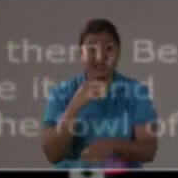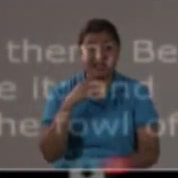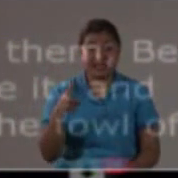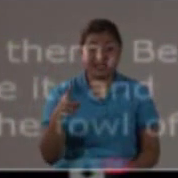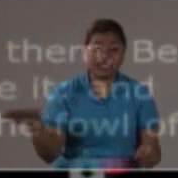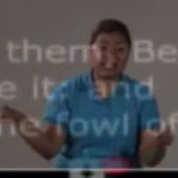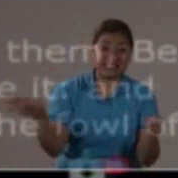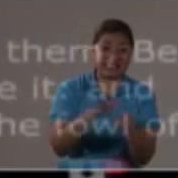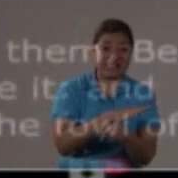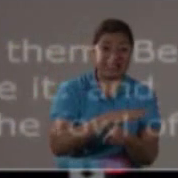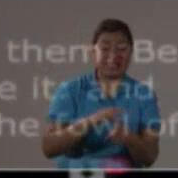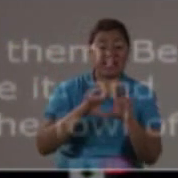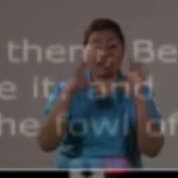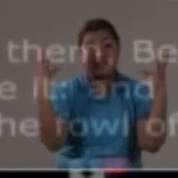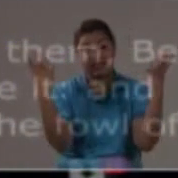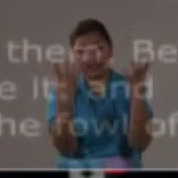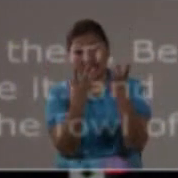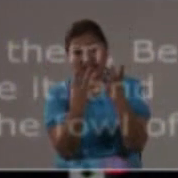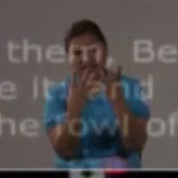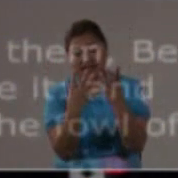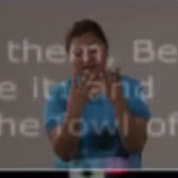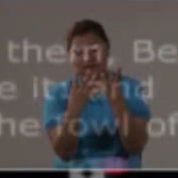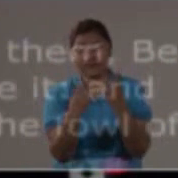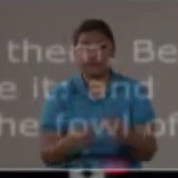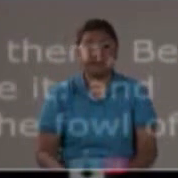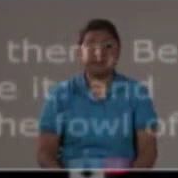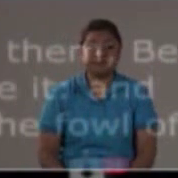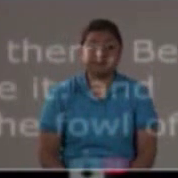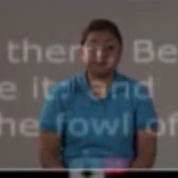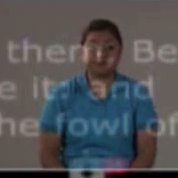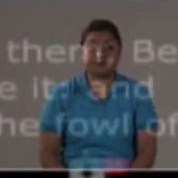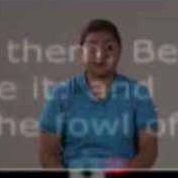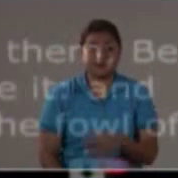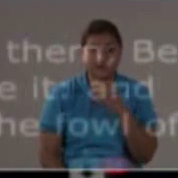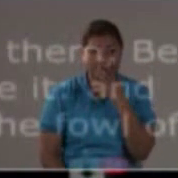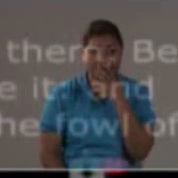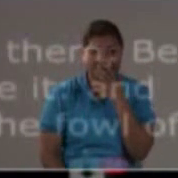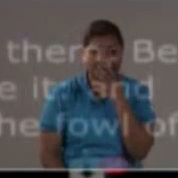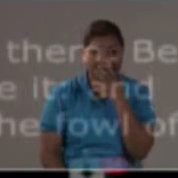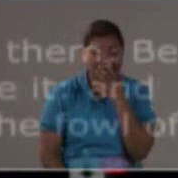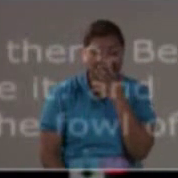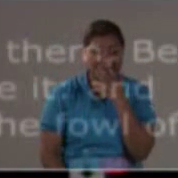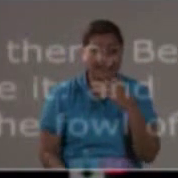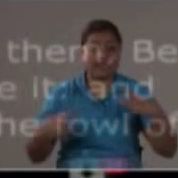llenad la tierra y sojuzgadla. Pero aquí hay